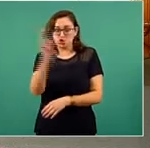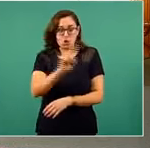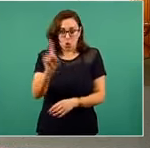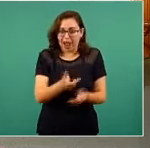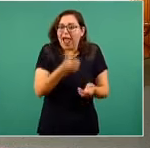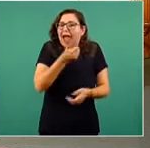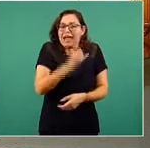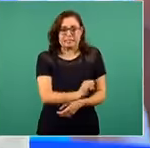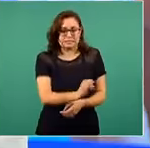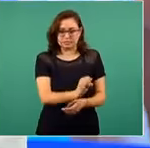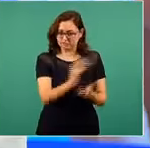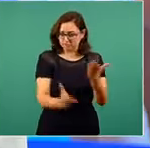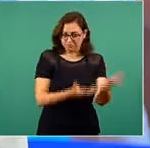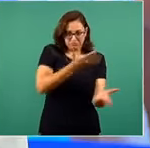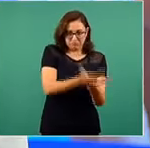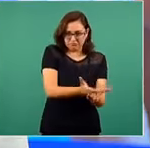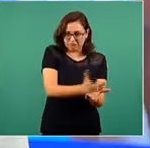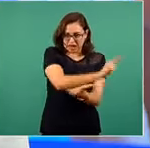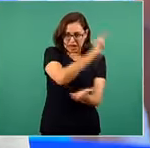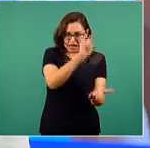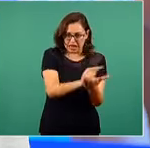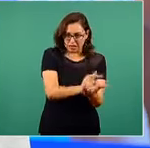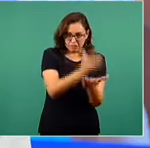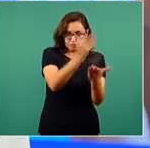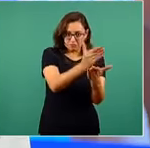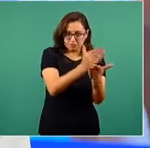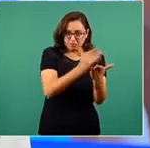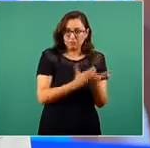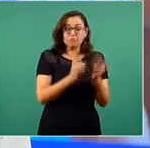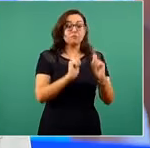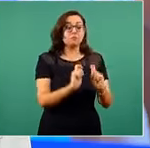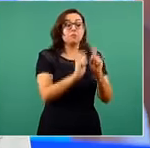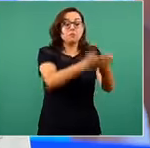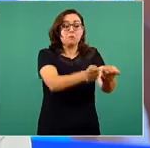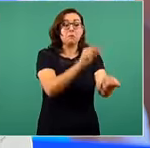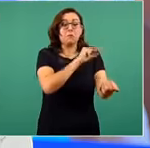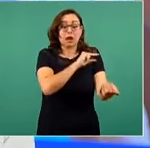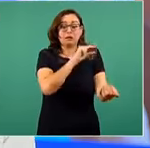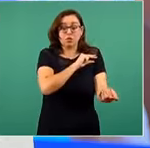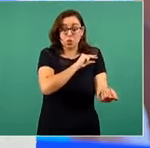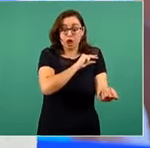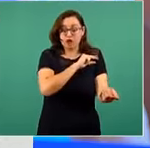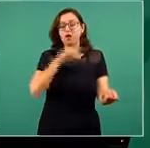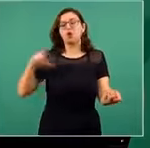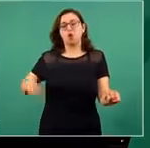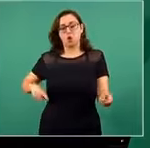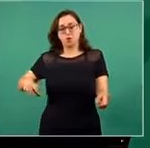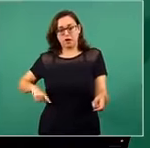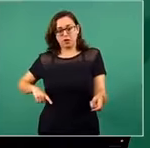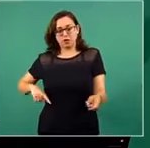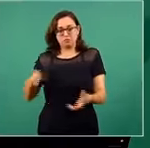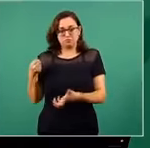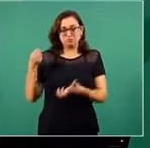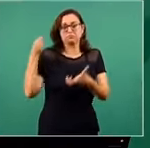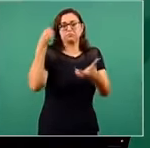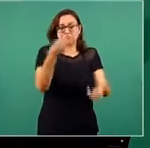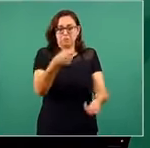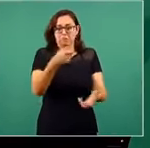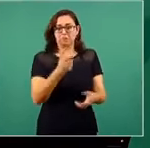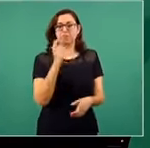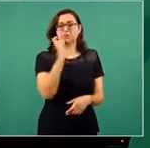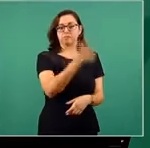como se planteó. Y la intención era eso, que los actores privados, las empresas privadas, distintas